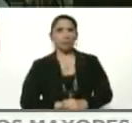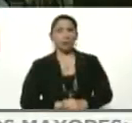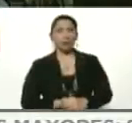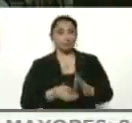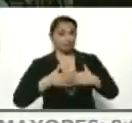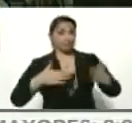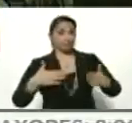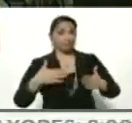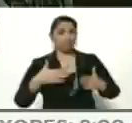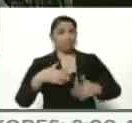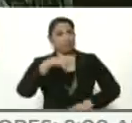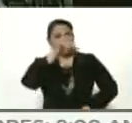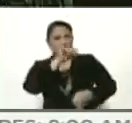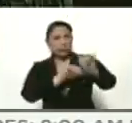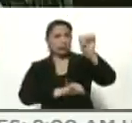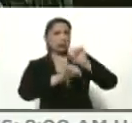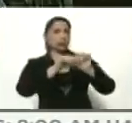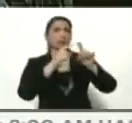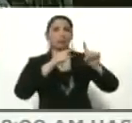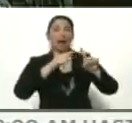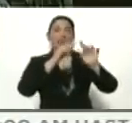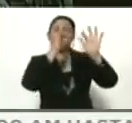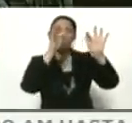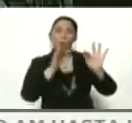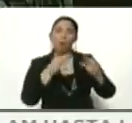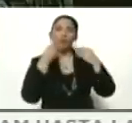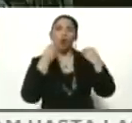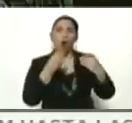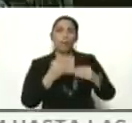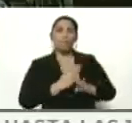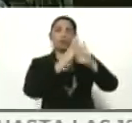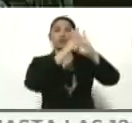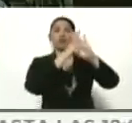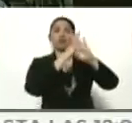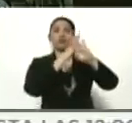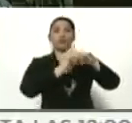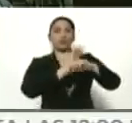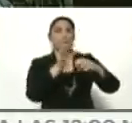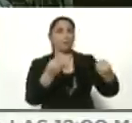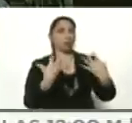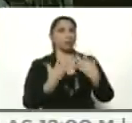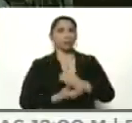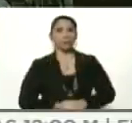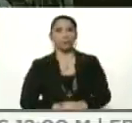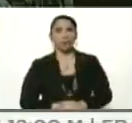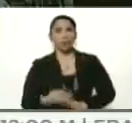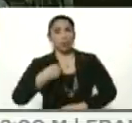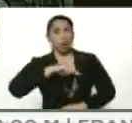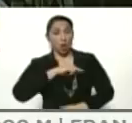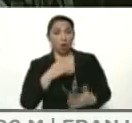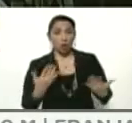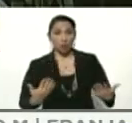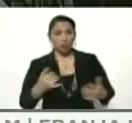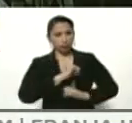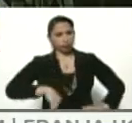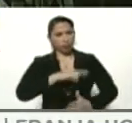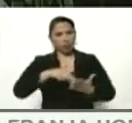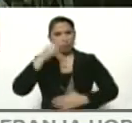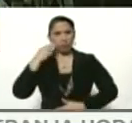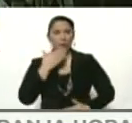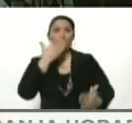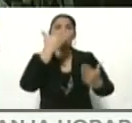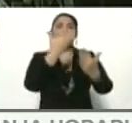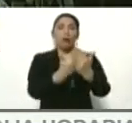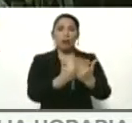garantizar una mayor prevención para el manejo y contención de este virus. De manera pues que nosotros, la Fuerza Armada,